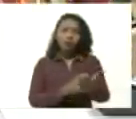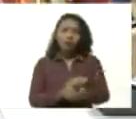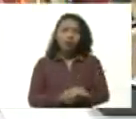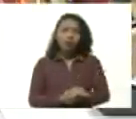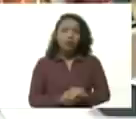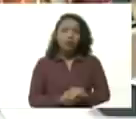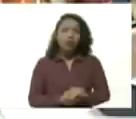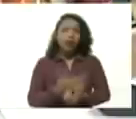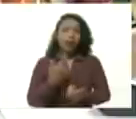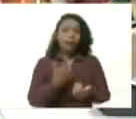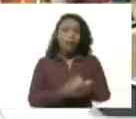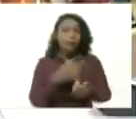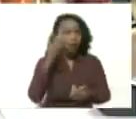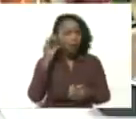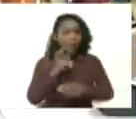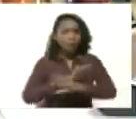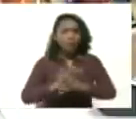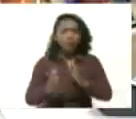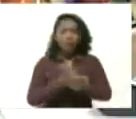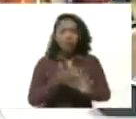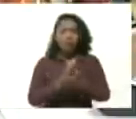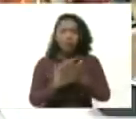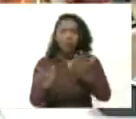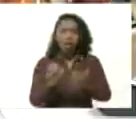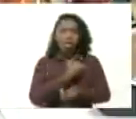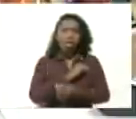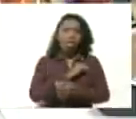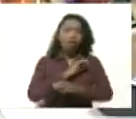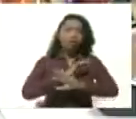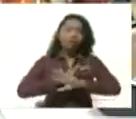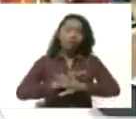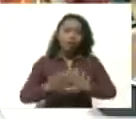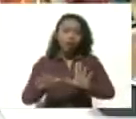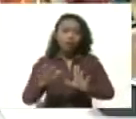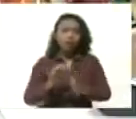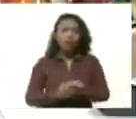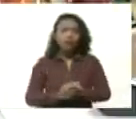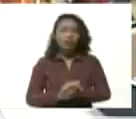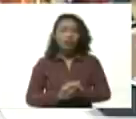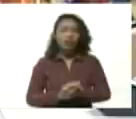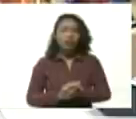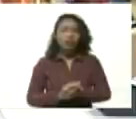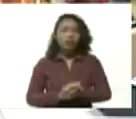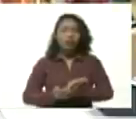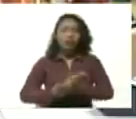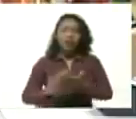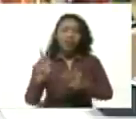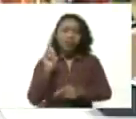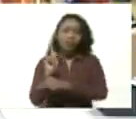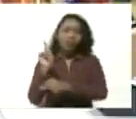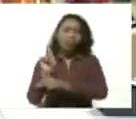son nuestras hermanas. Basta de xenofobia, basta de racismo, basta de insultos.